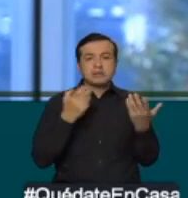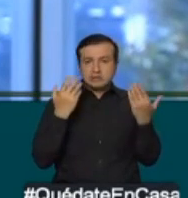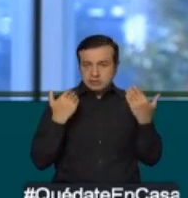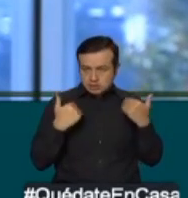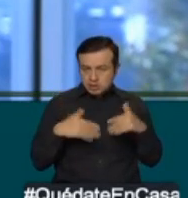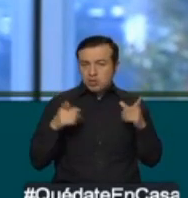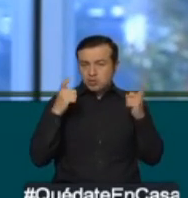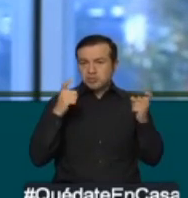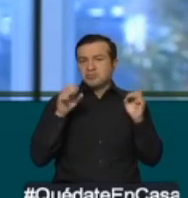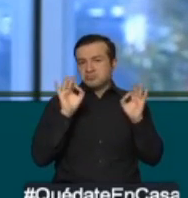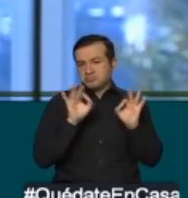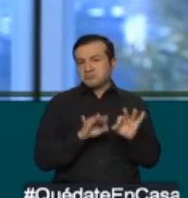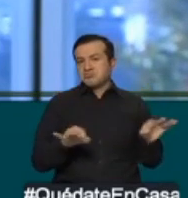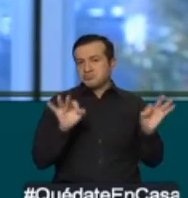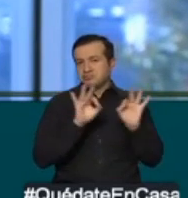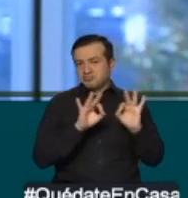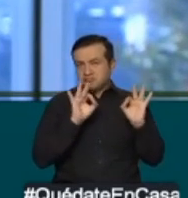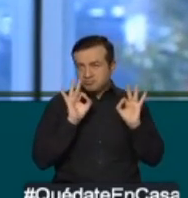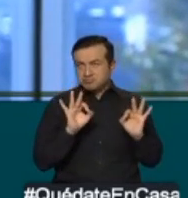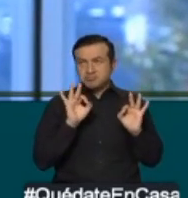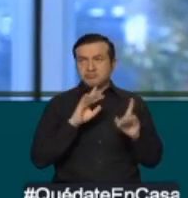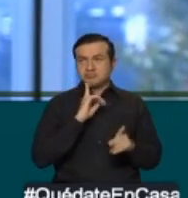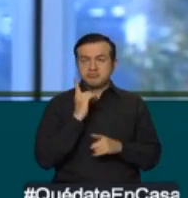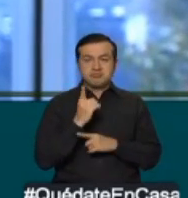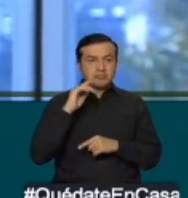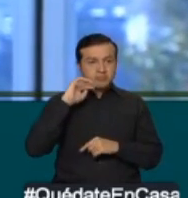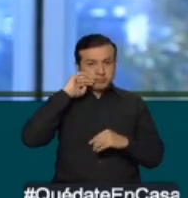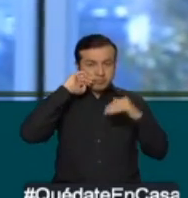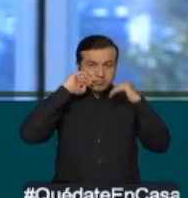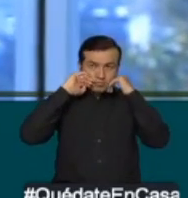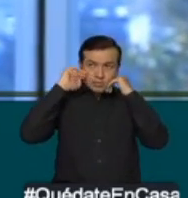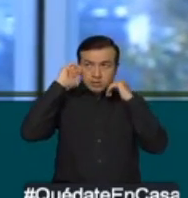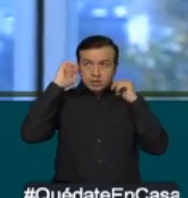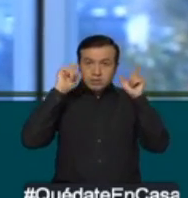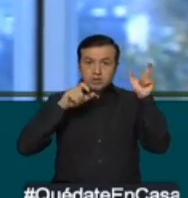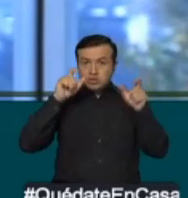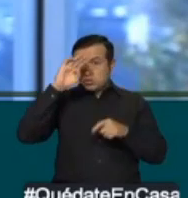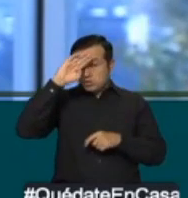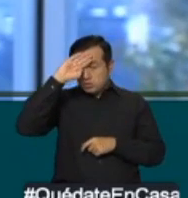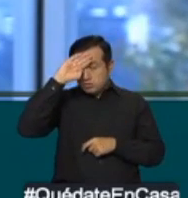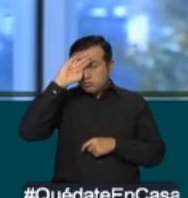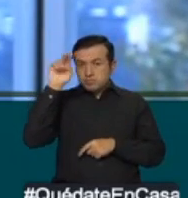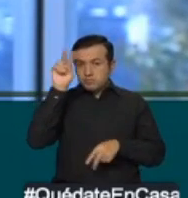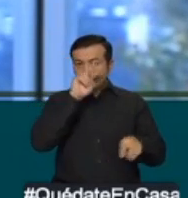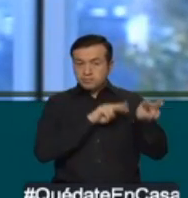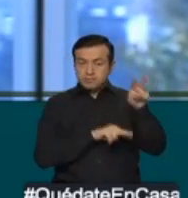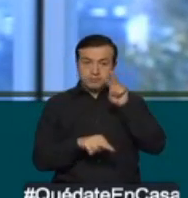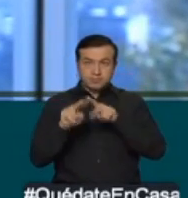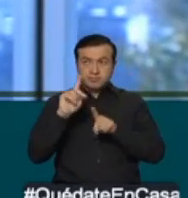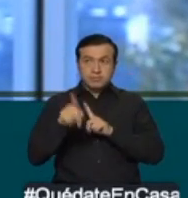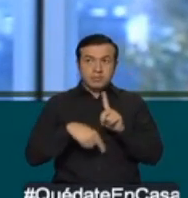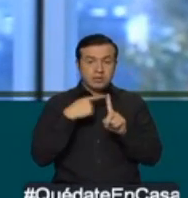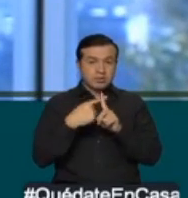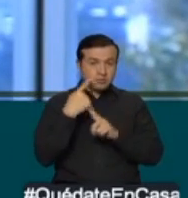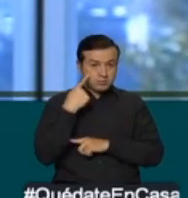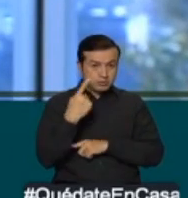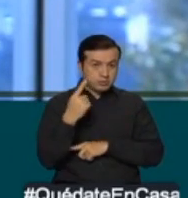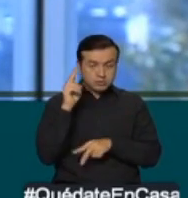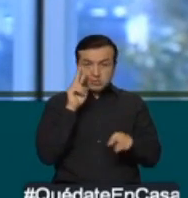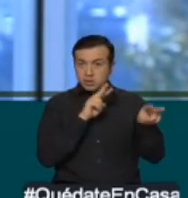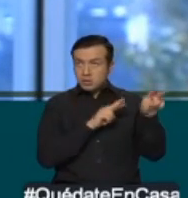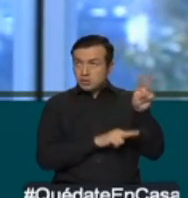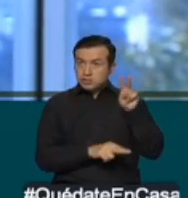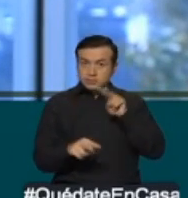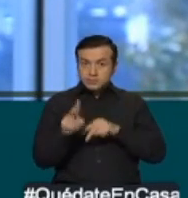de controles y es importante están tomando la temperatura los transportistas están además de revisando y verificando